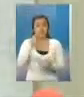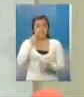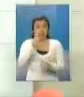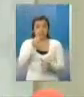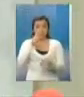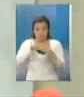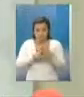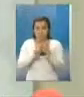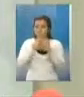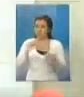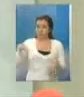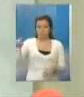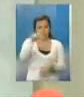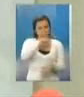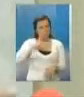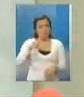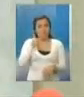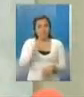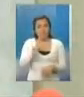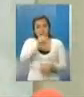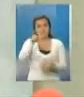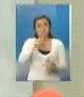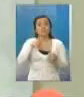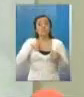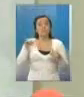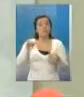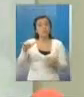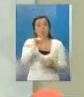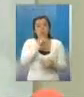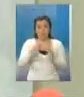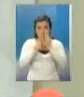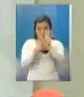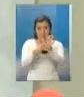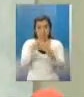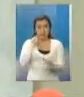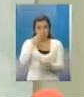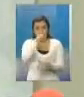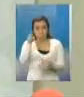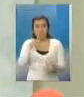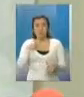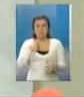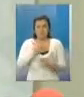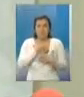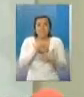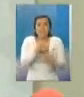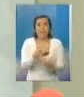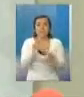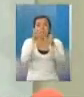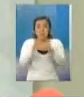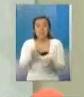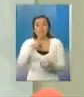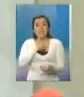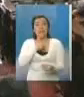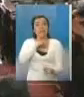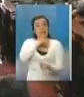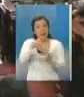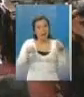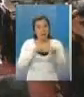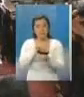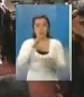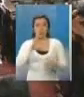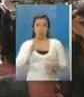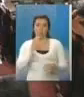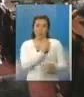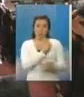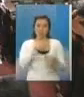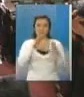inicio con la nueva legislatura, que se dé una muestra de que verdaderamente quieren hacer un cambio en el Congreso. El próximo